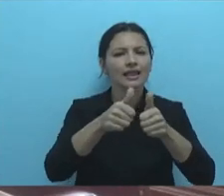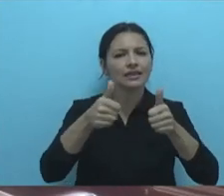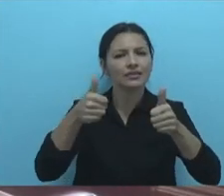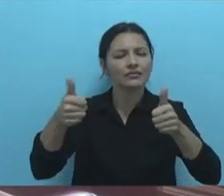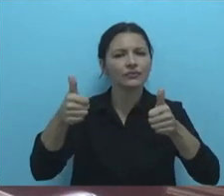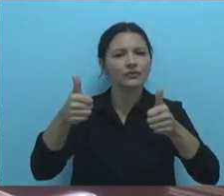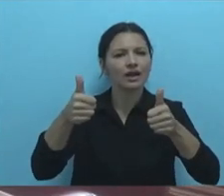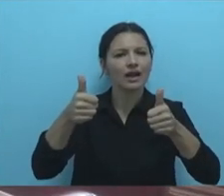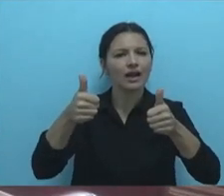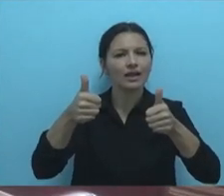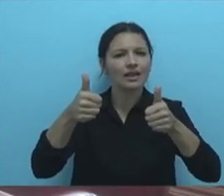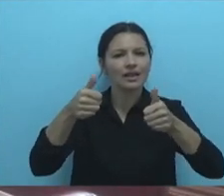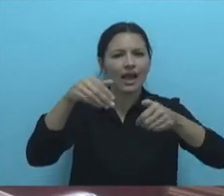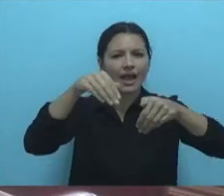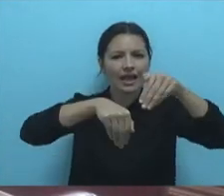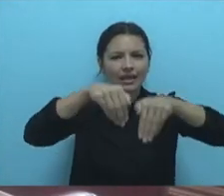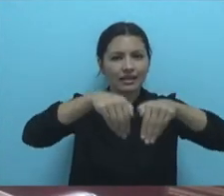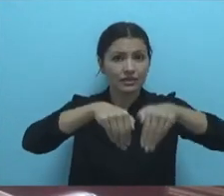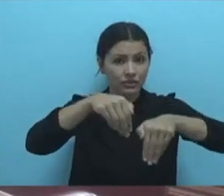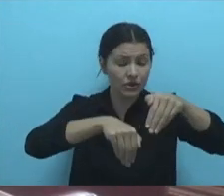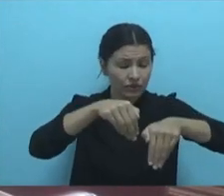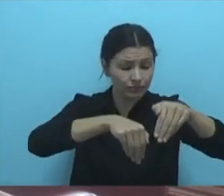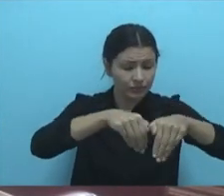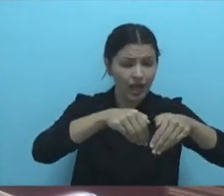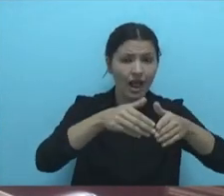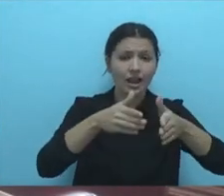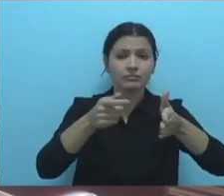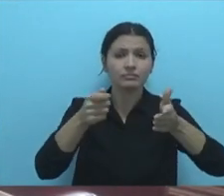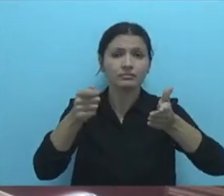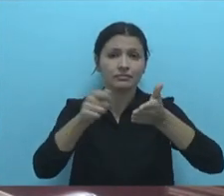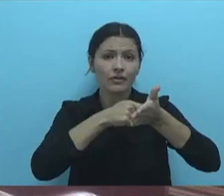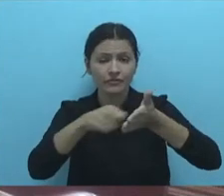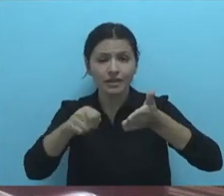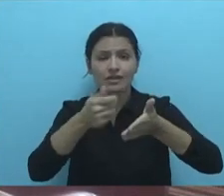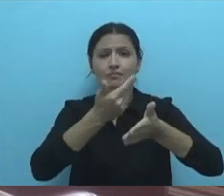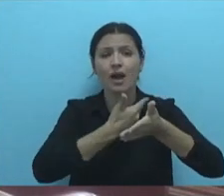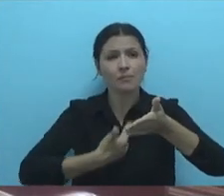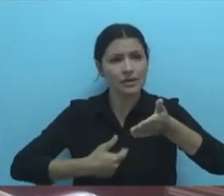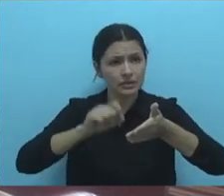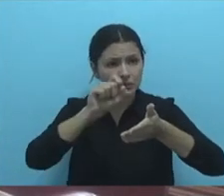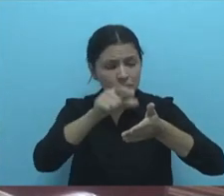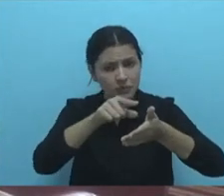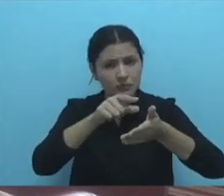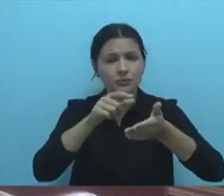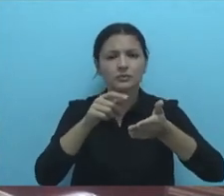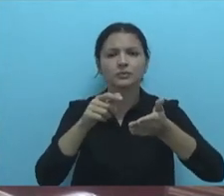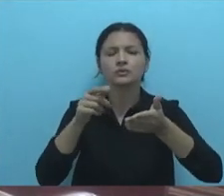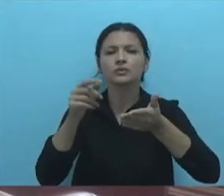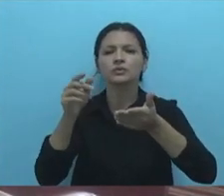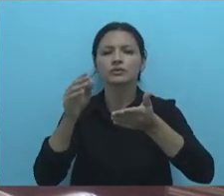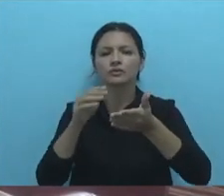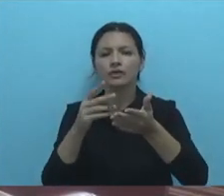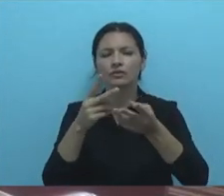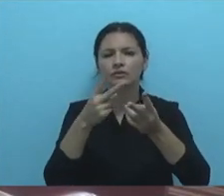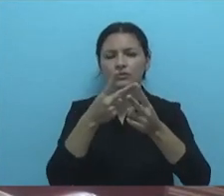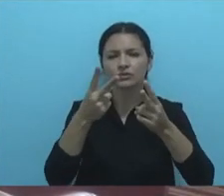y el tribunal electoral con la firma del presidente y previa vista del procurador barra Aguirre y